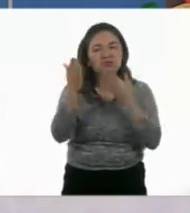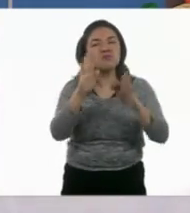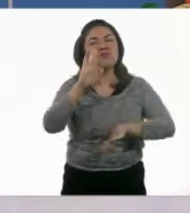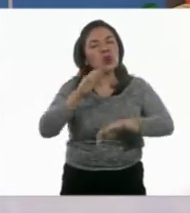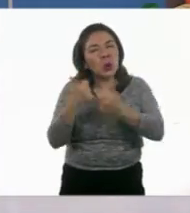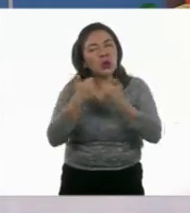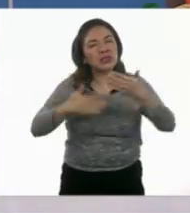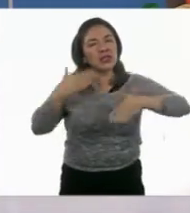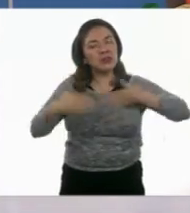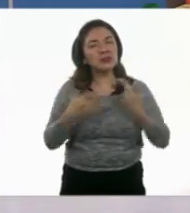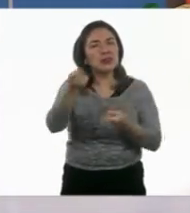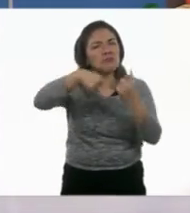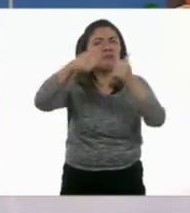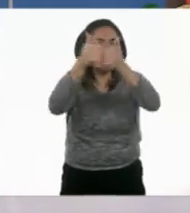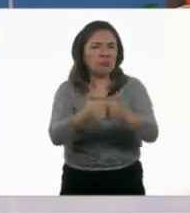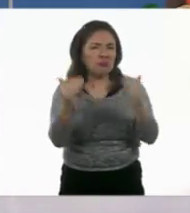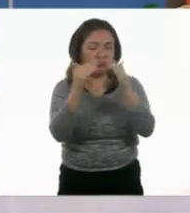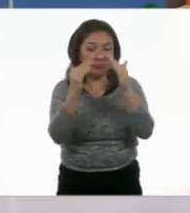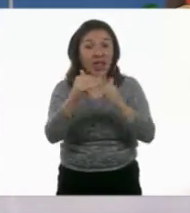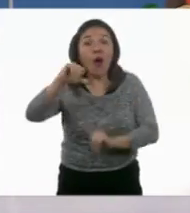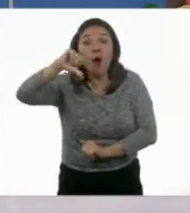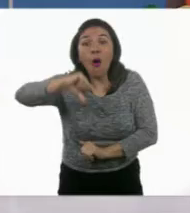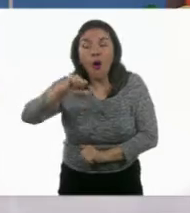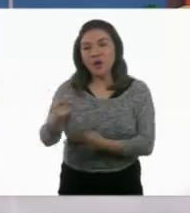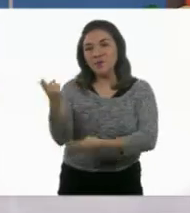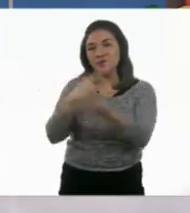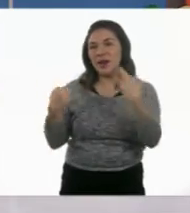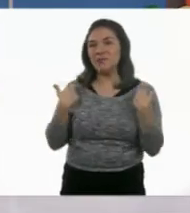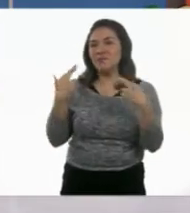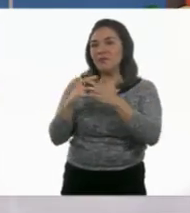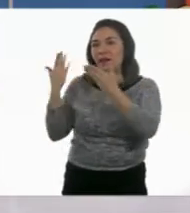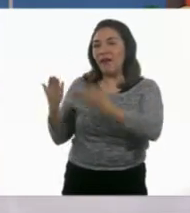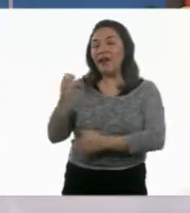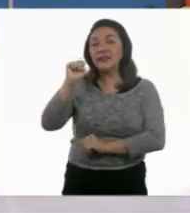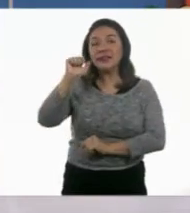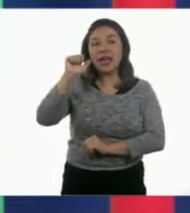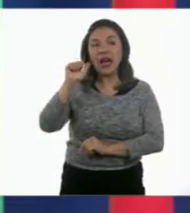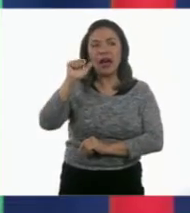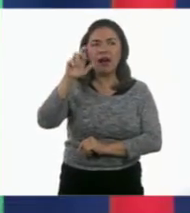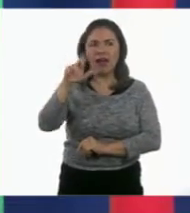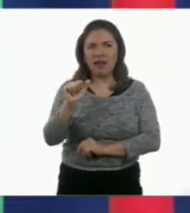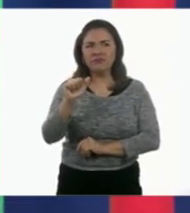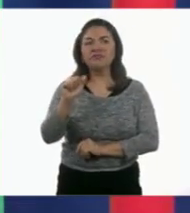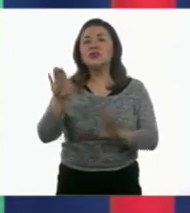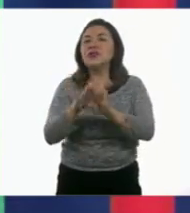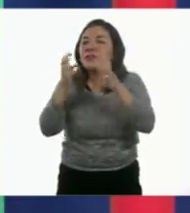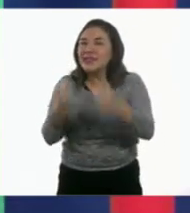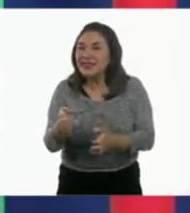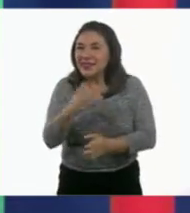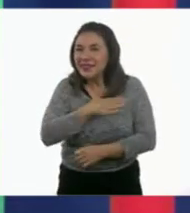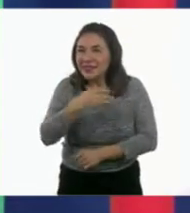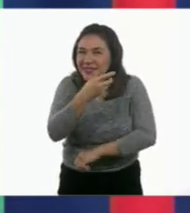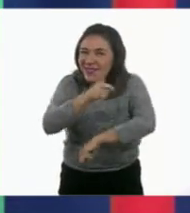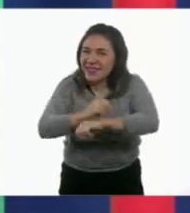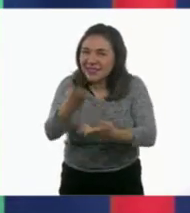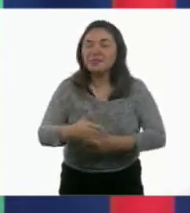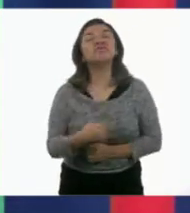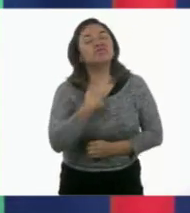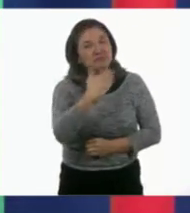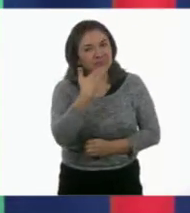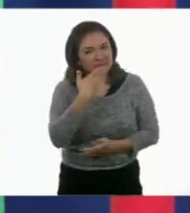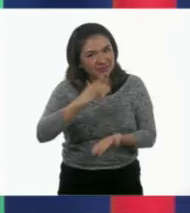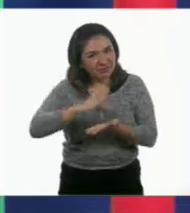divertirnos desde nuestros hogares. Y hoy nos acompaña la maestra Sara Negrete. Maestra, ¿cómo se encuentra? Muy